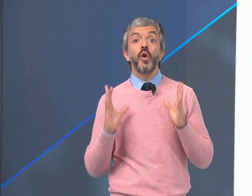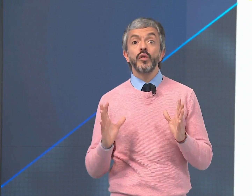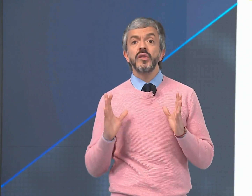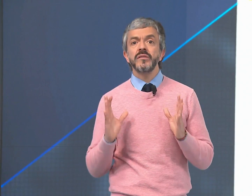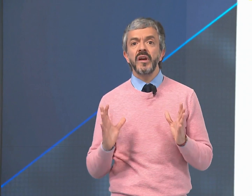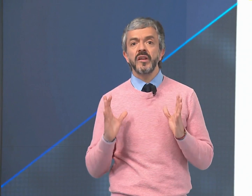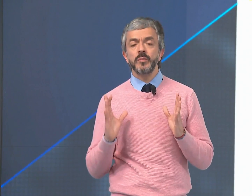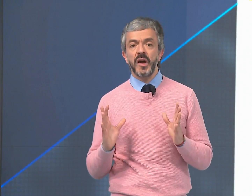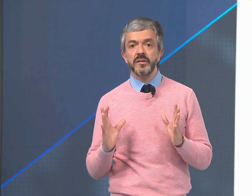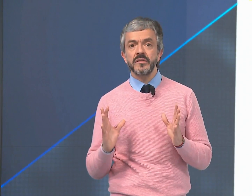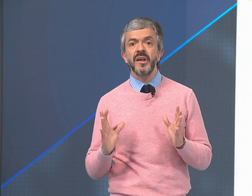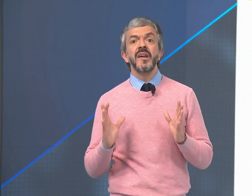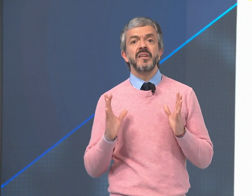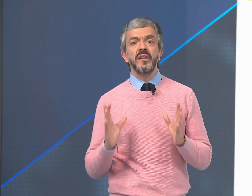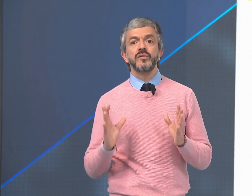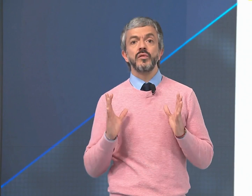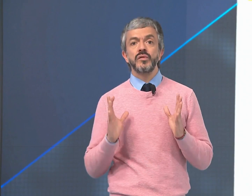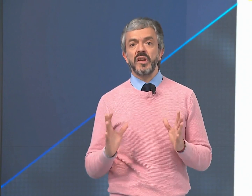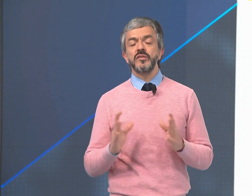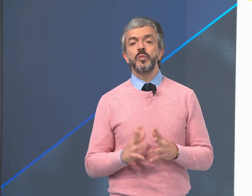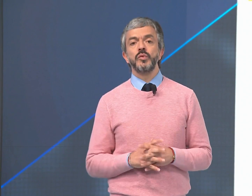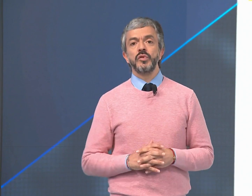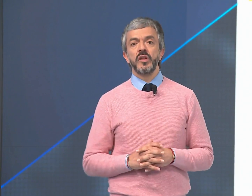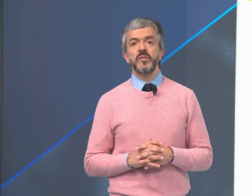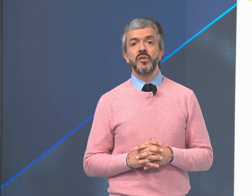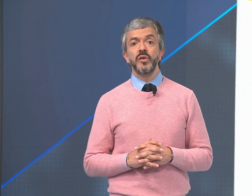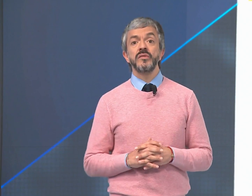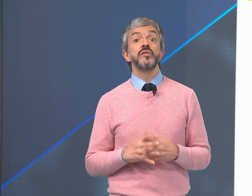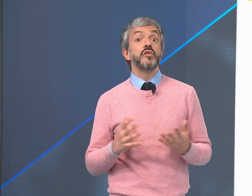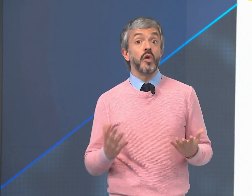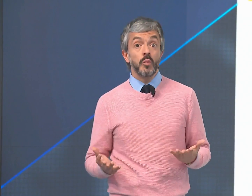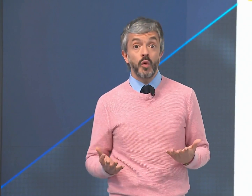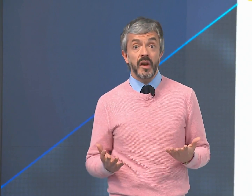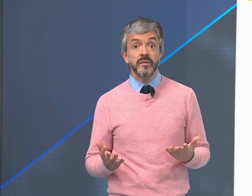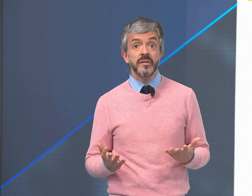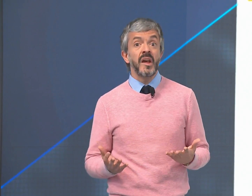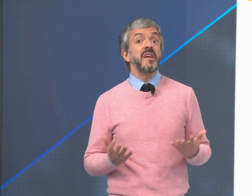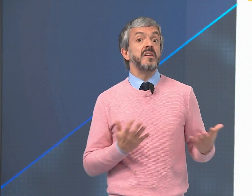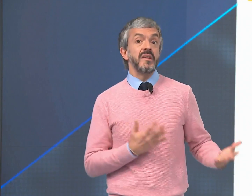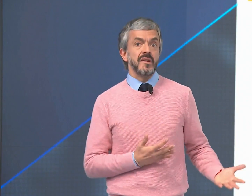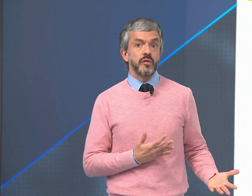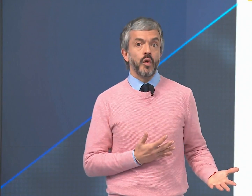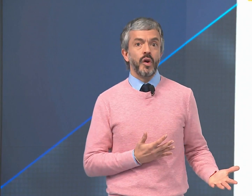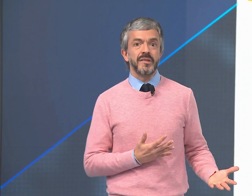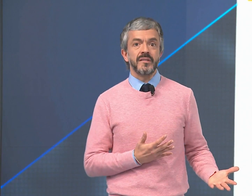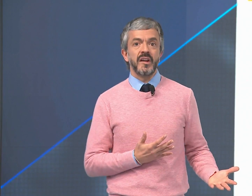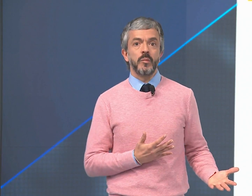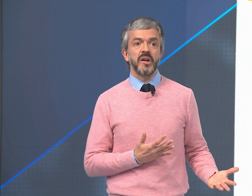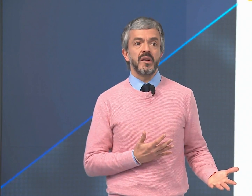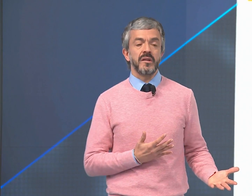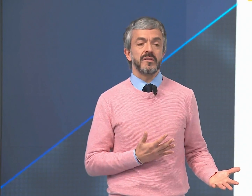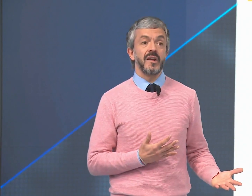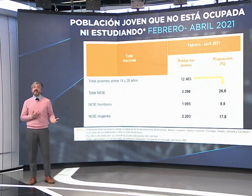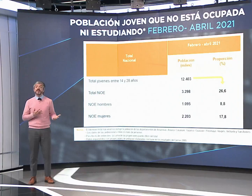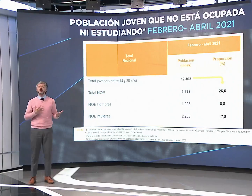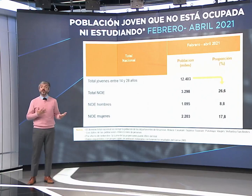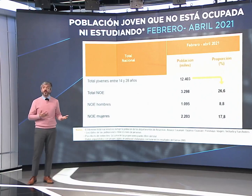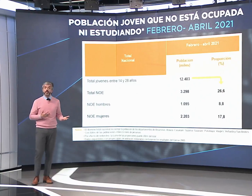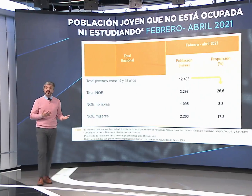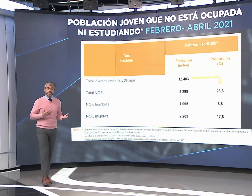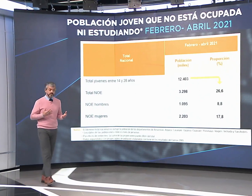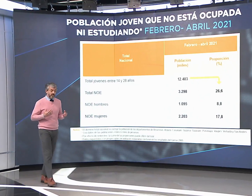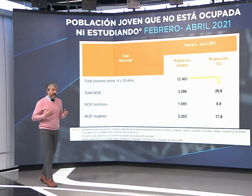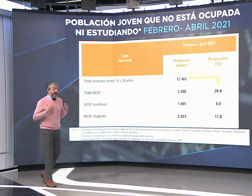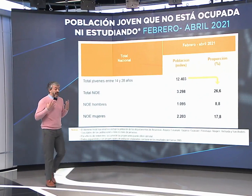que 2/3 partes de estos 3.3 millones son mujeres y solo la tercera parte restante